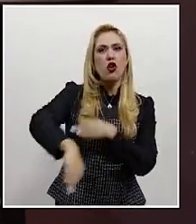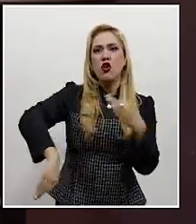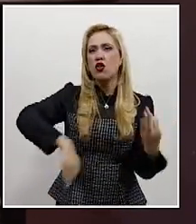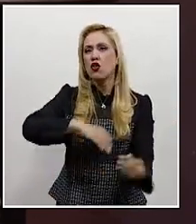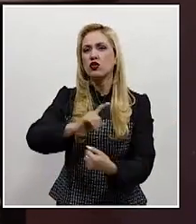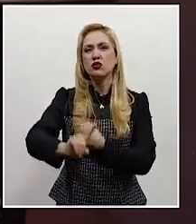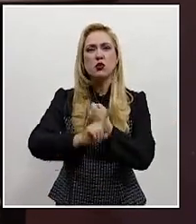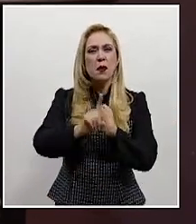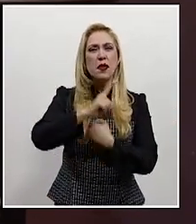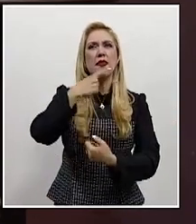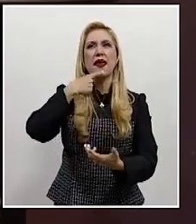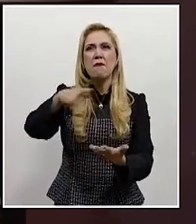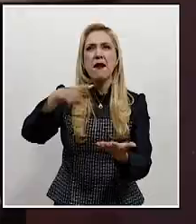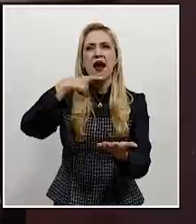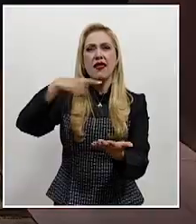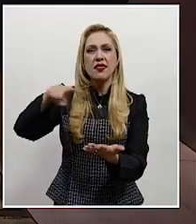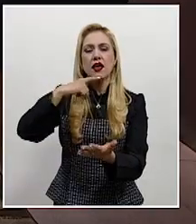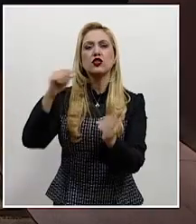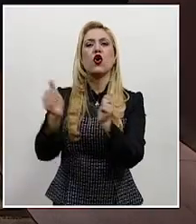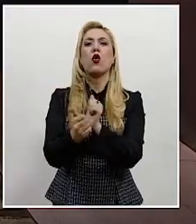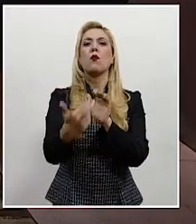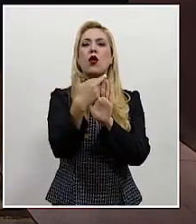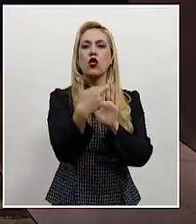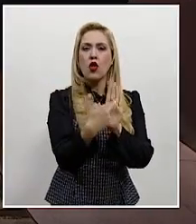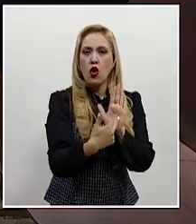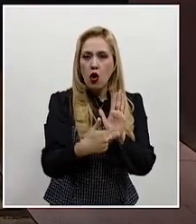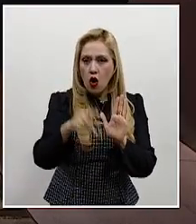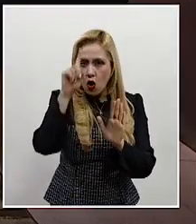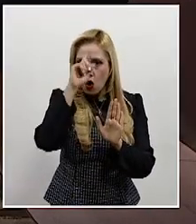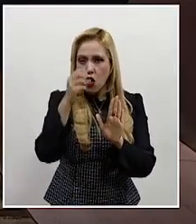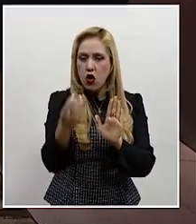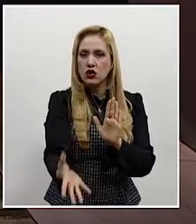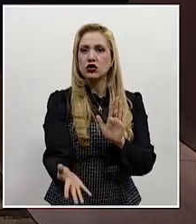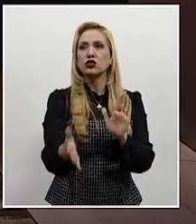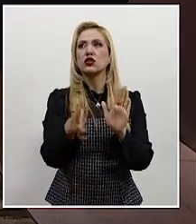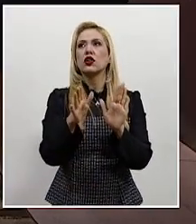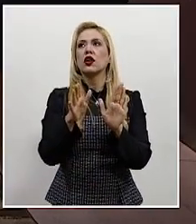demandas, pues, de mayores protocolos, mayores